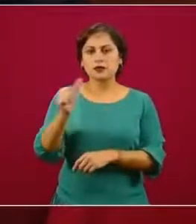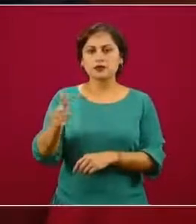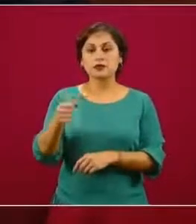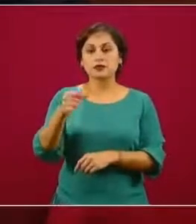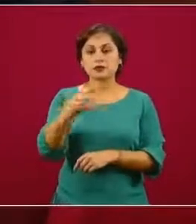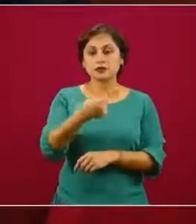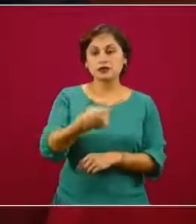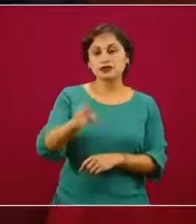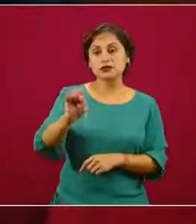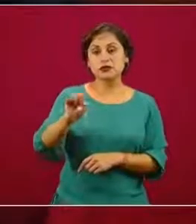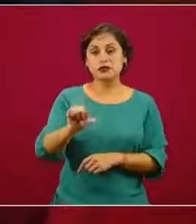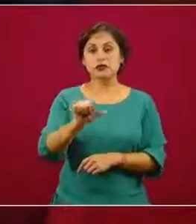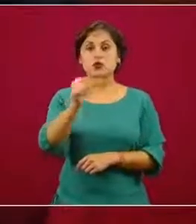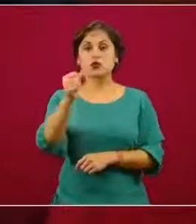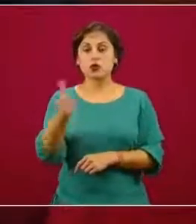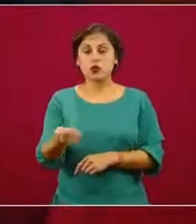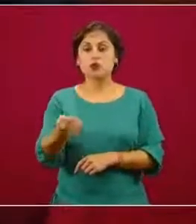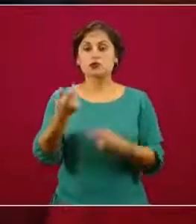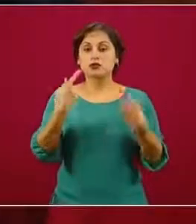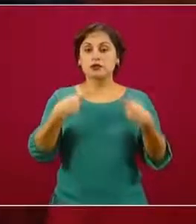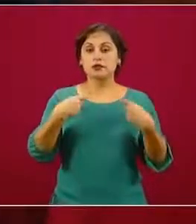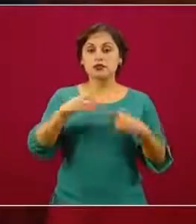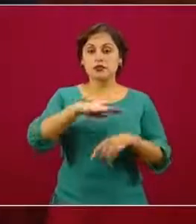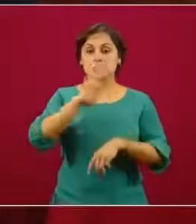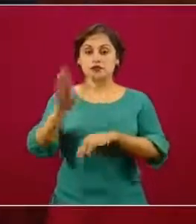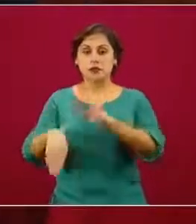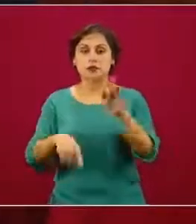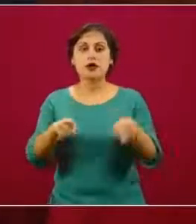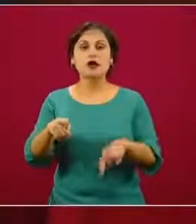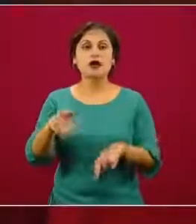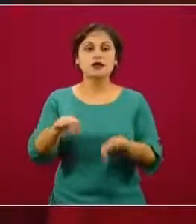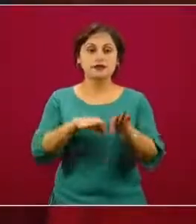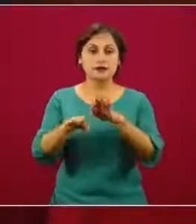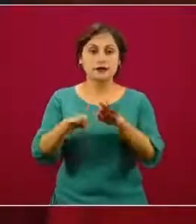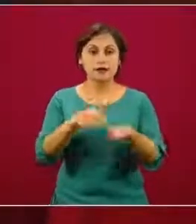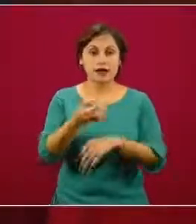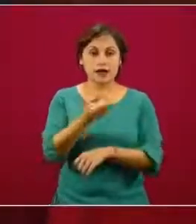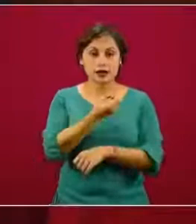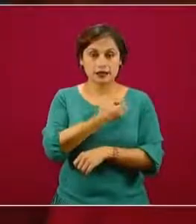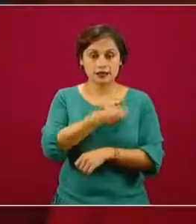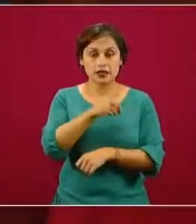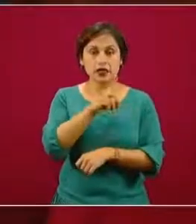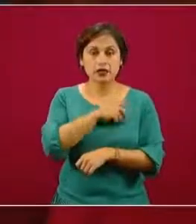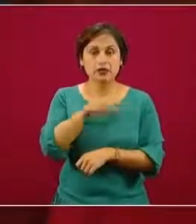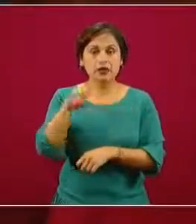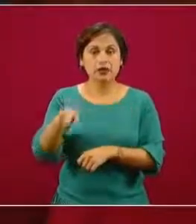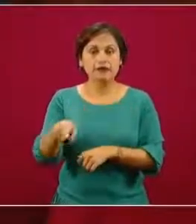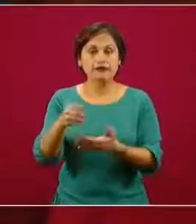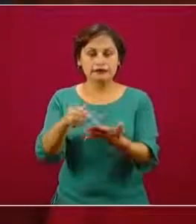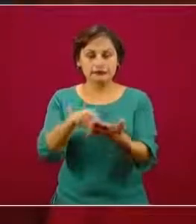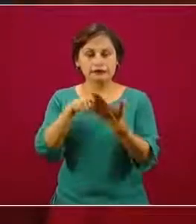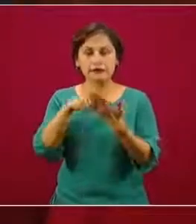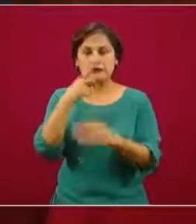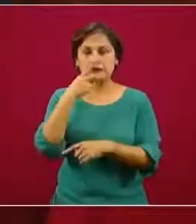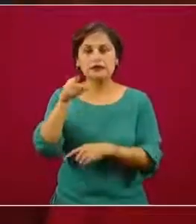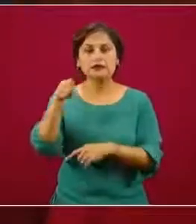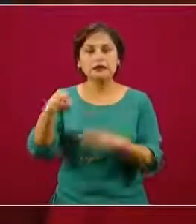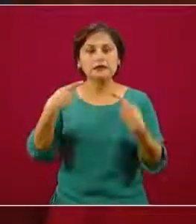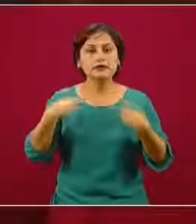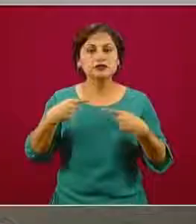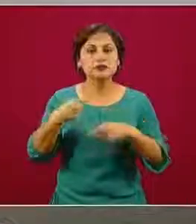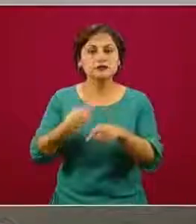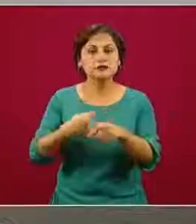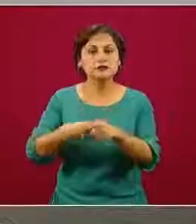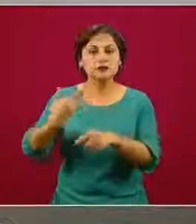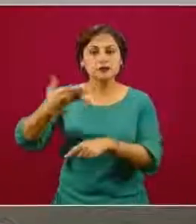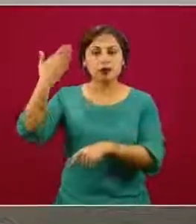111, bueno, hubo 111 defunciones de personal médico y comentaba que tenían relación con enfermedades crónicas, ¿por qué no fueron aisladas estas personas?